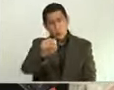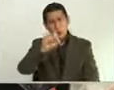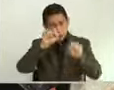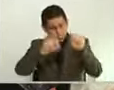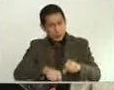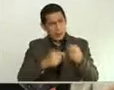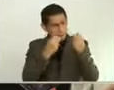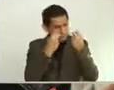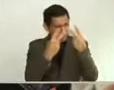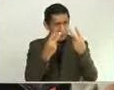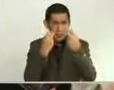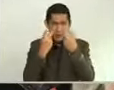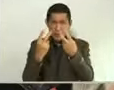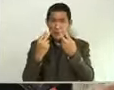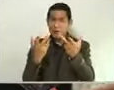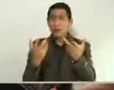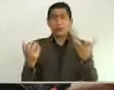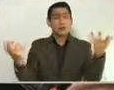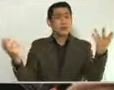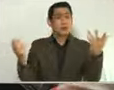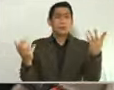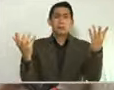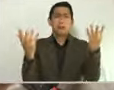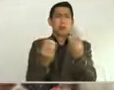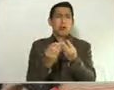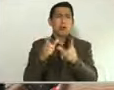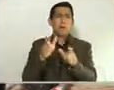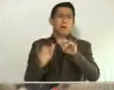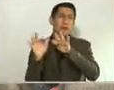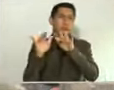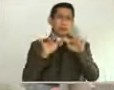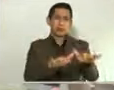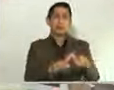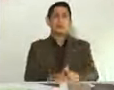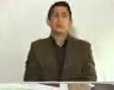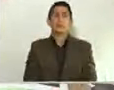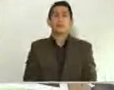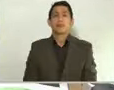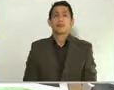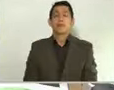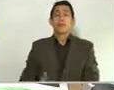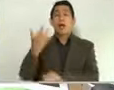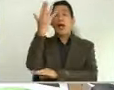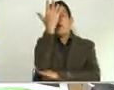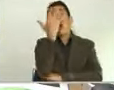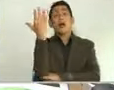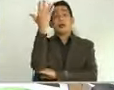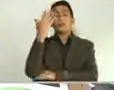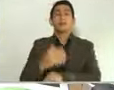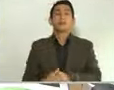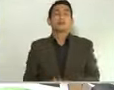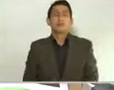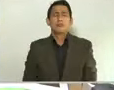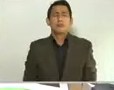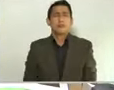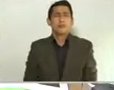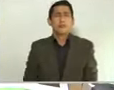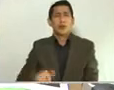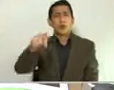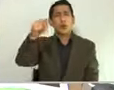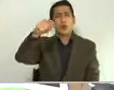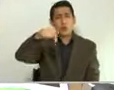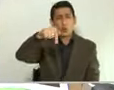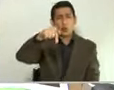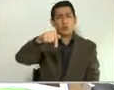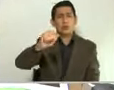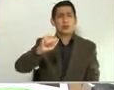están sencillamente en el olvido por parte del ministerio respectivo. ¿La arborización en Guayaquil? Ya creo que el día de hoy justamente